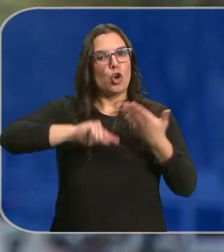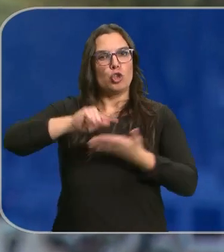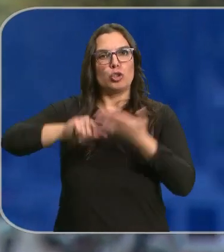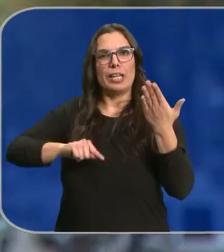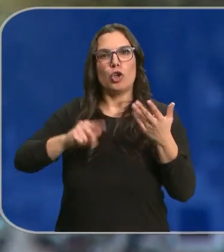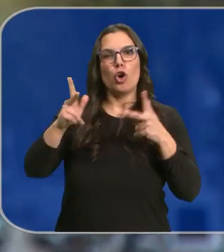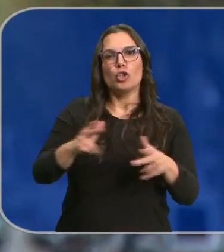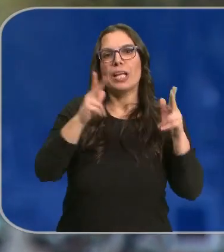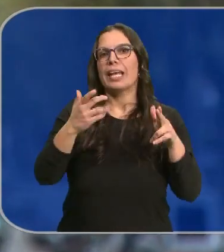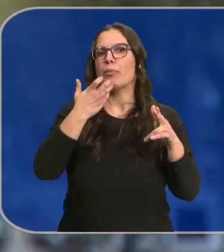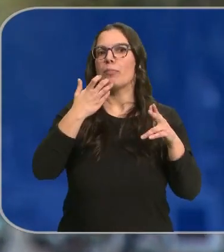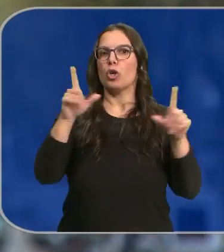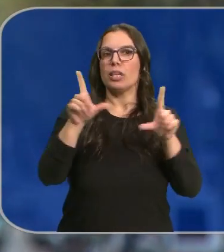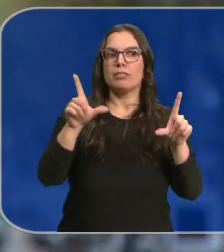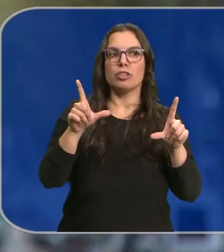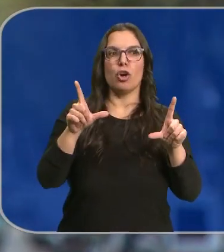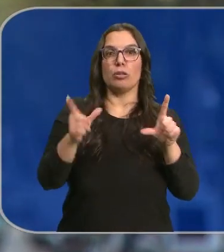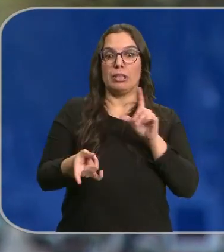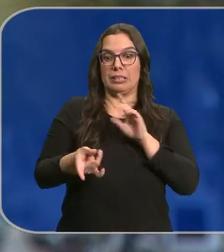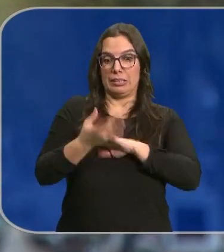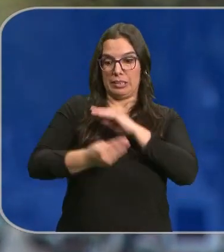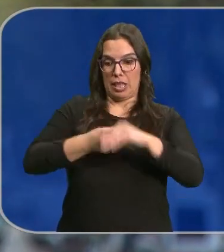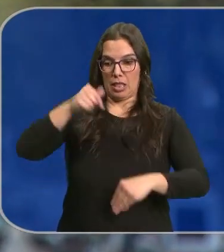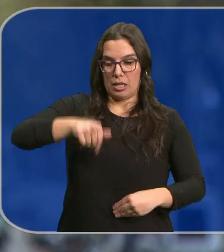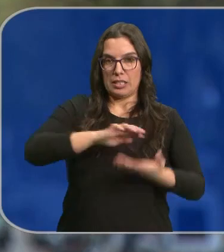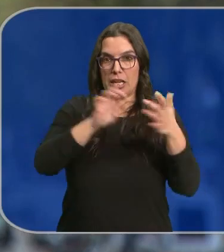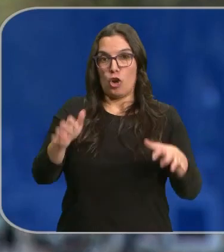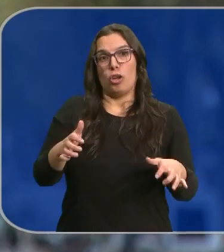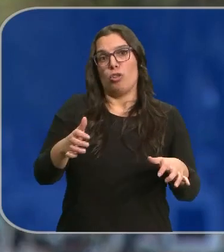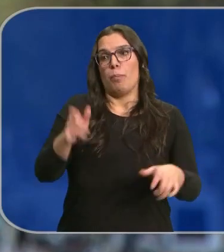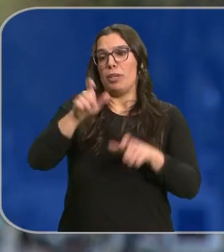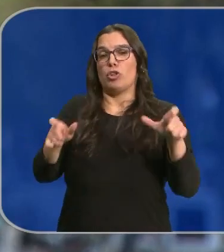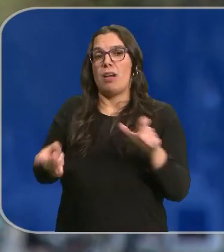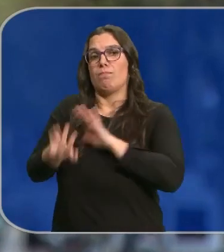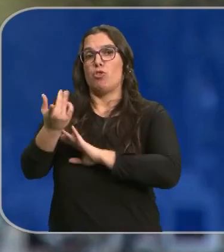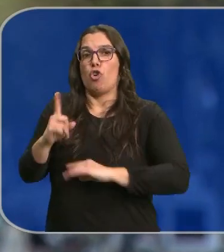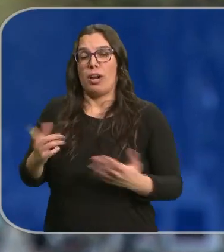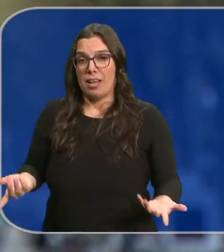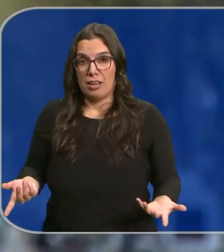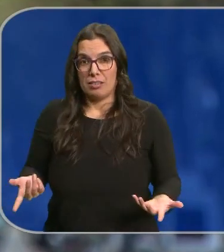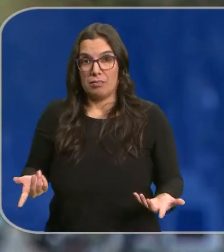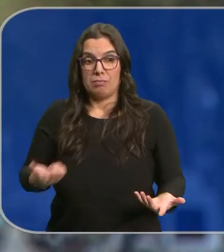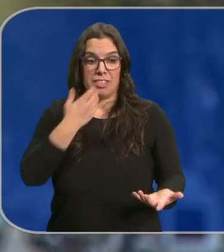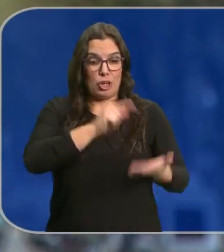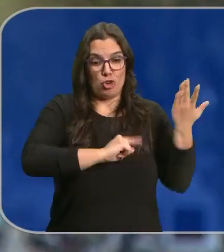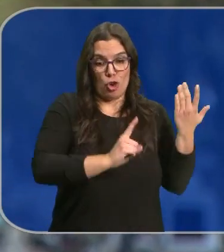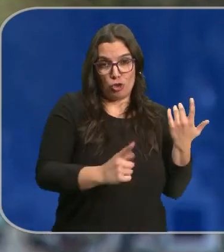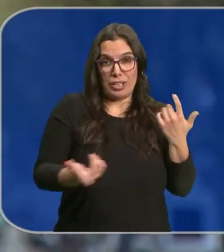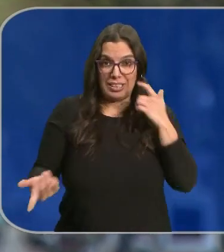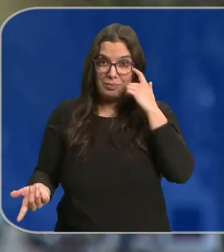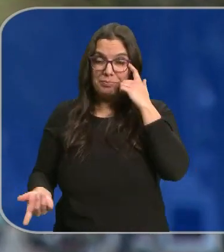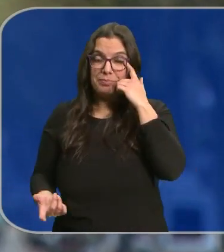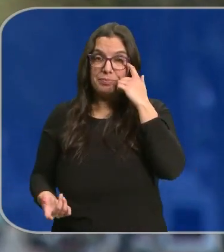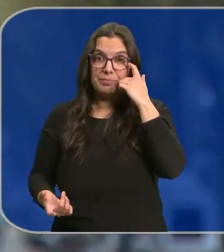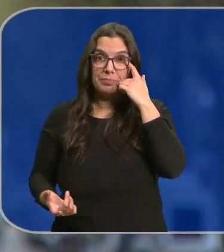de series de televisión rodadas en Castilla y León, es imposible que haya creadores de series en Castilla y León que ejerzan